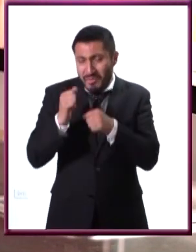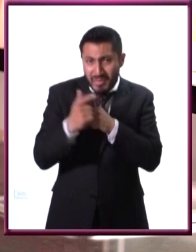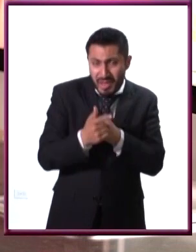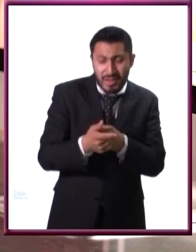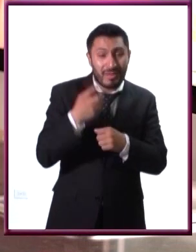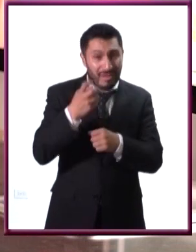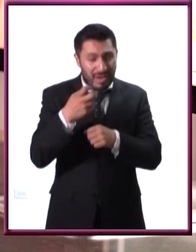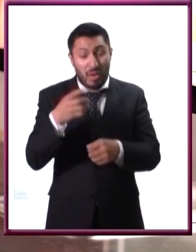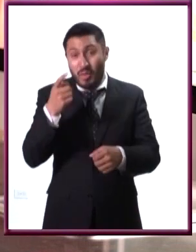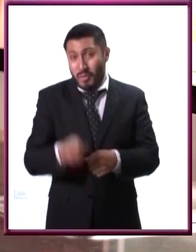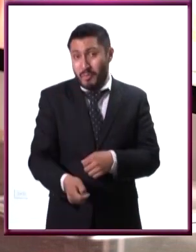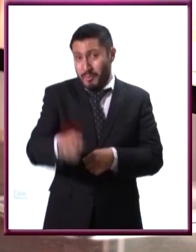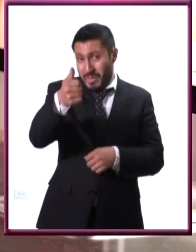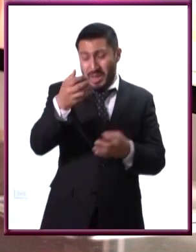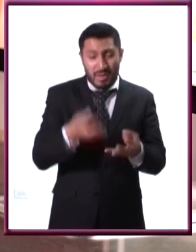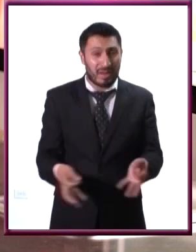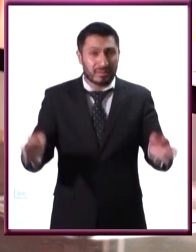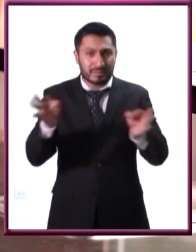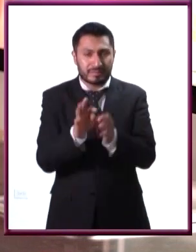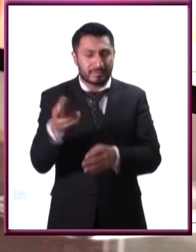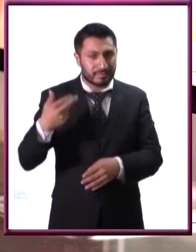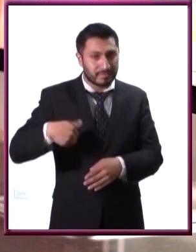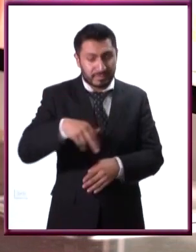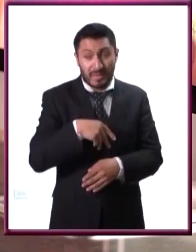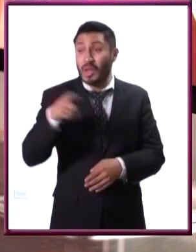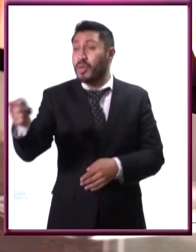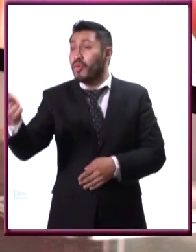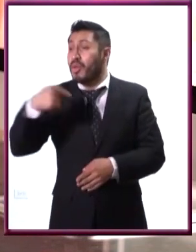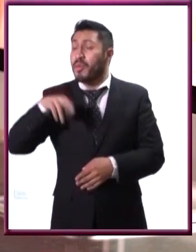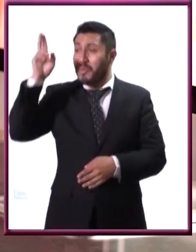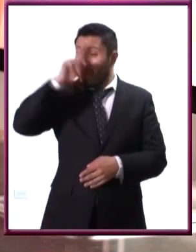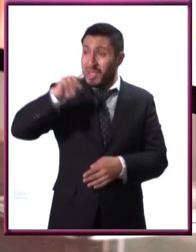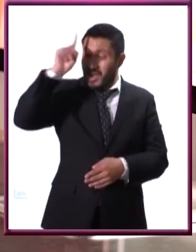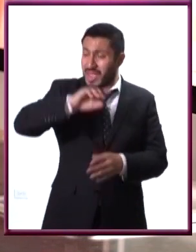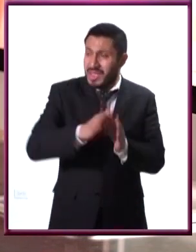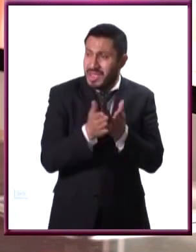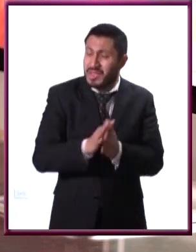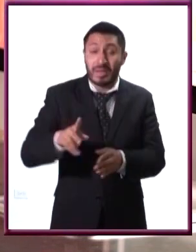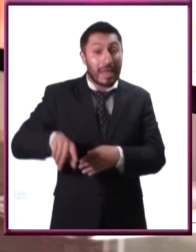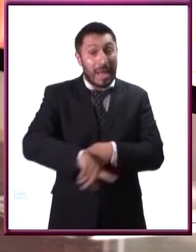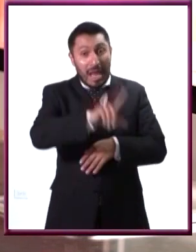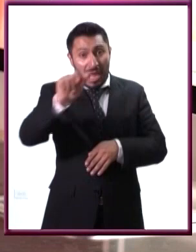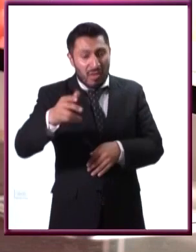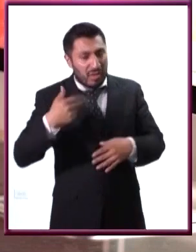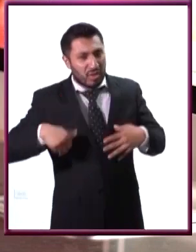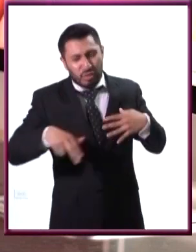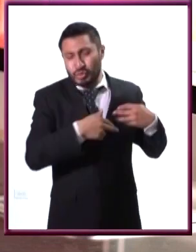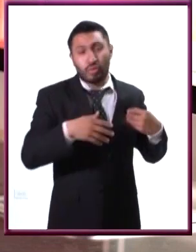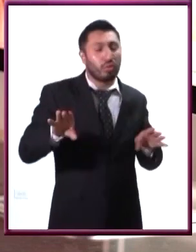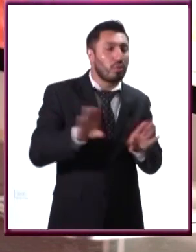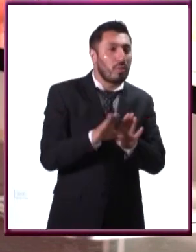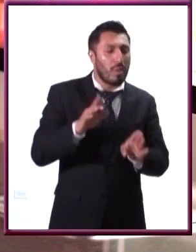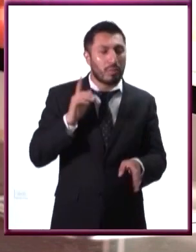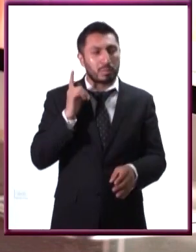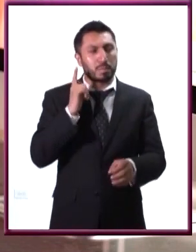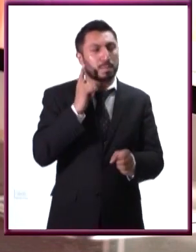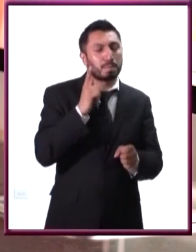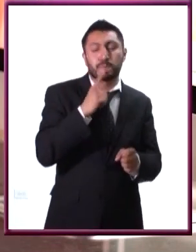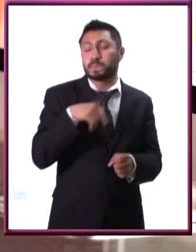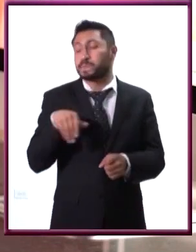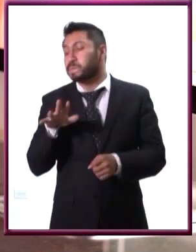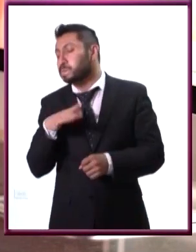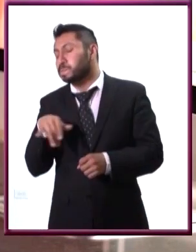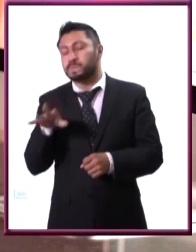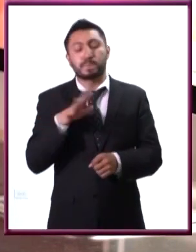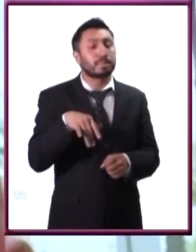familiares. Eso es un primer paso, que primero nosotros nos recomienden un buen libro, pero después que nosotros ya nos volvamos cazadores, vamos a llamarle